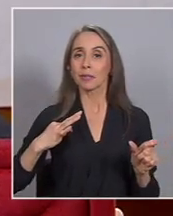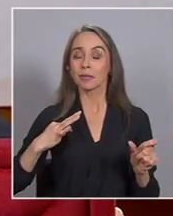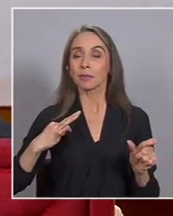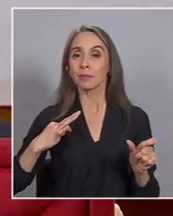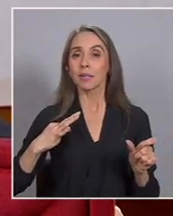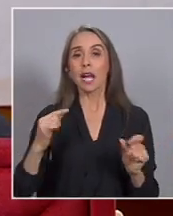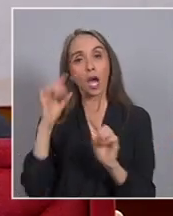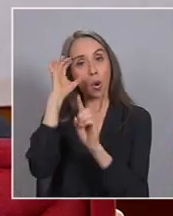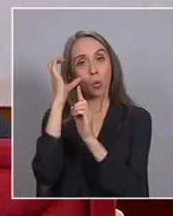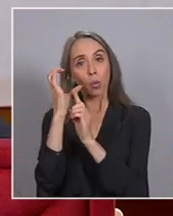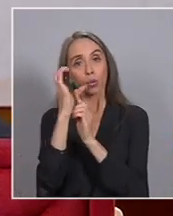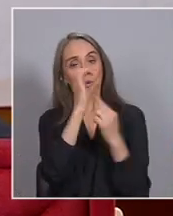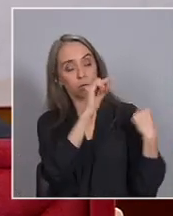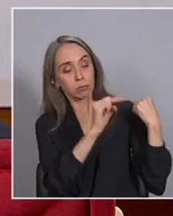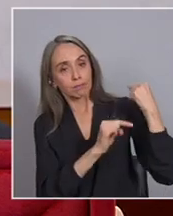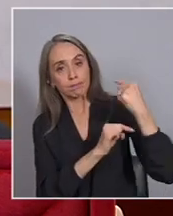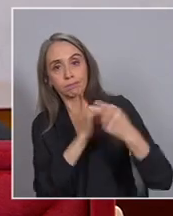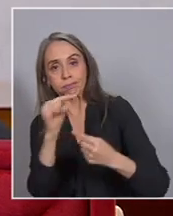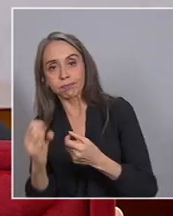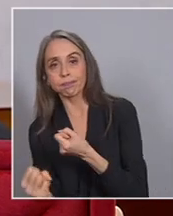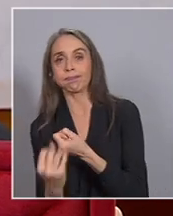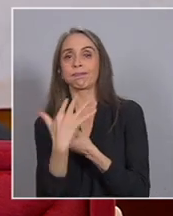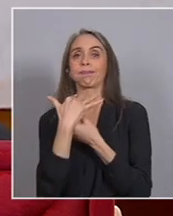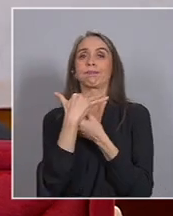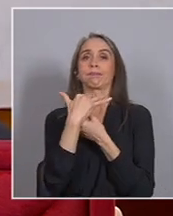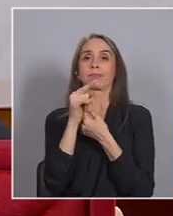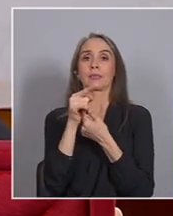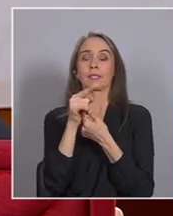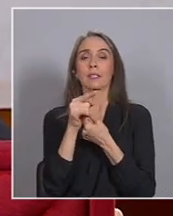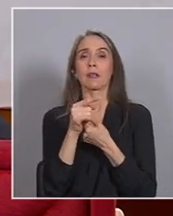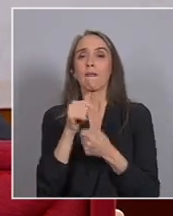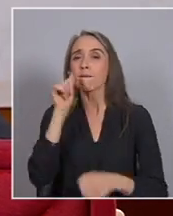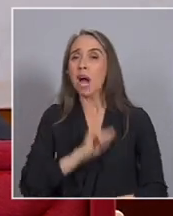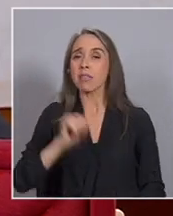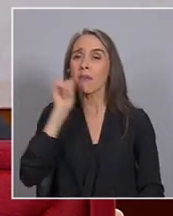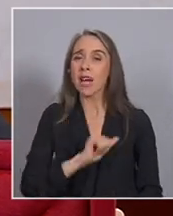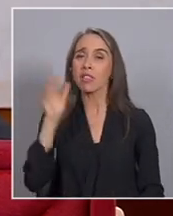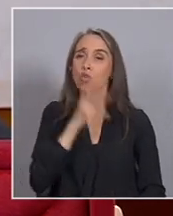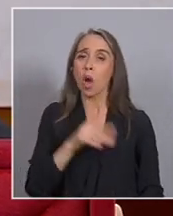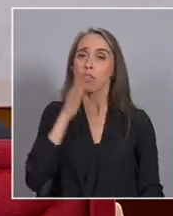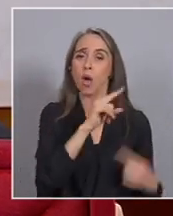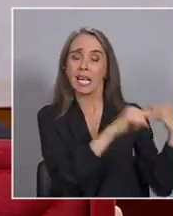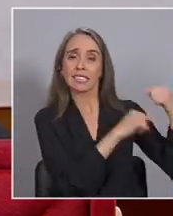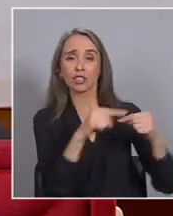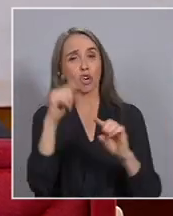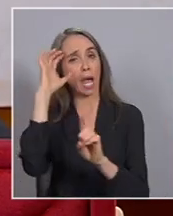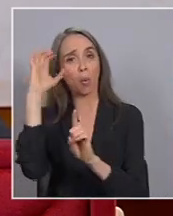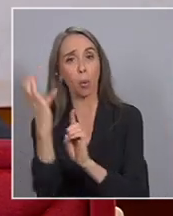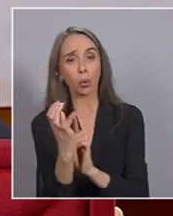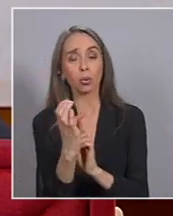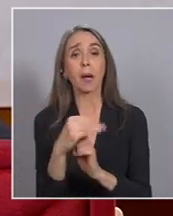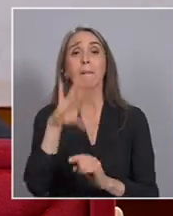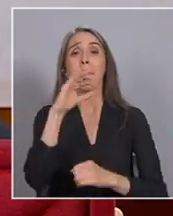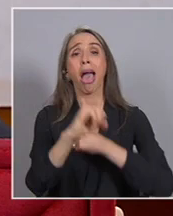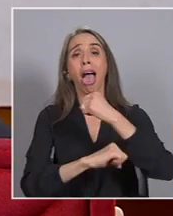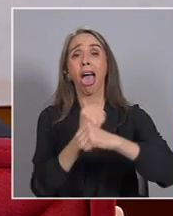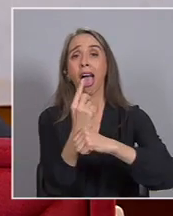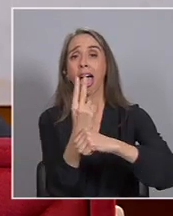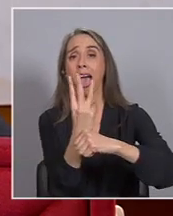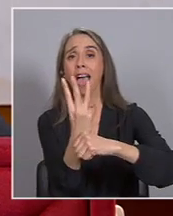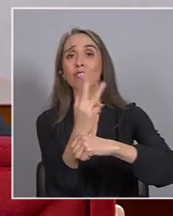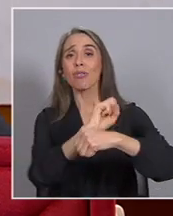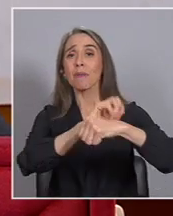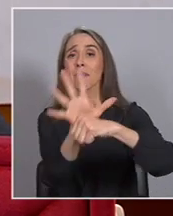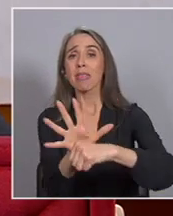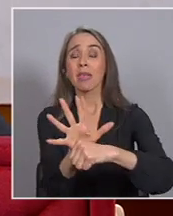que lo trasciende y que tantas precariedades ha pasado históricamente, pero en particular durante la pandemia.